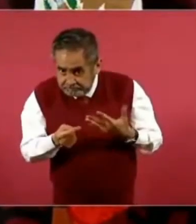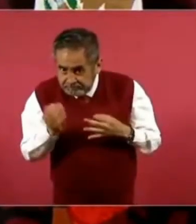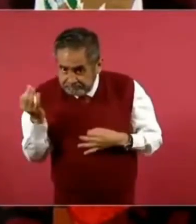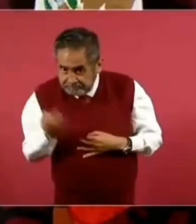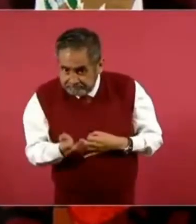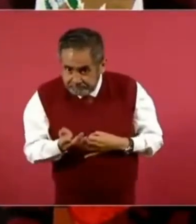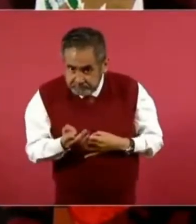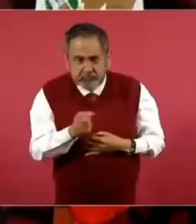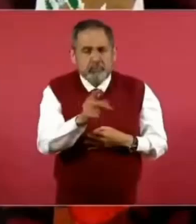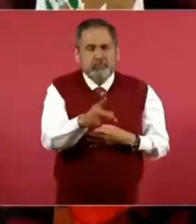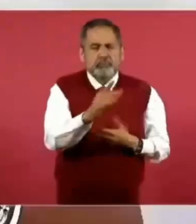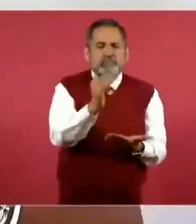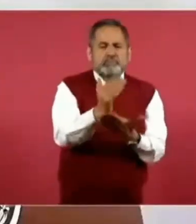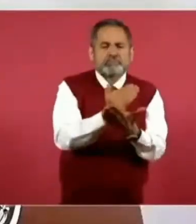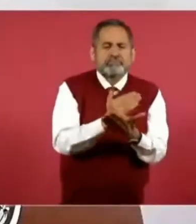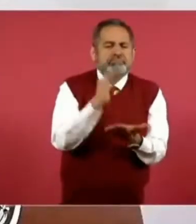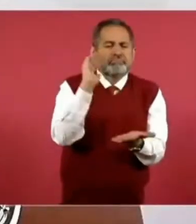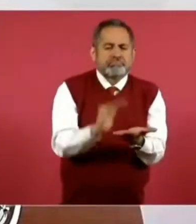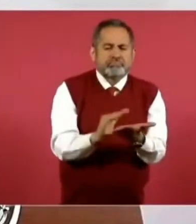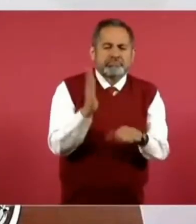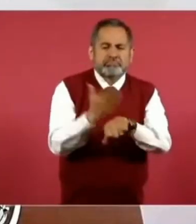Eso lo hace Estados Unidos,